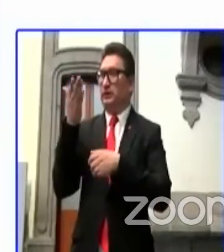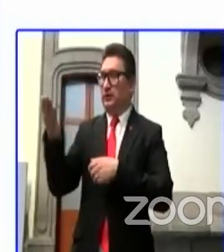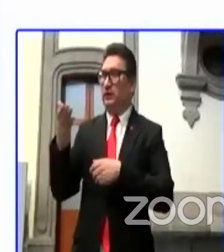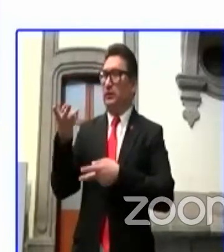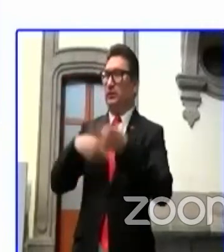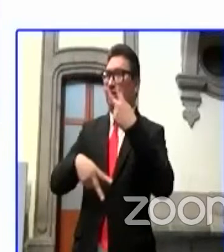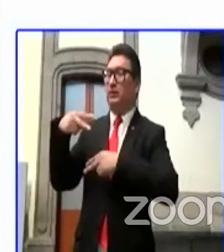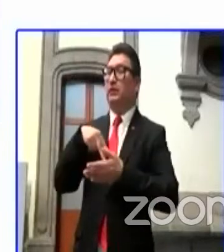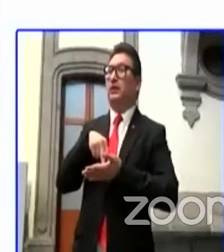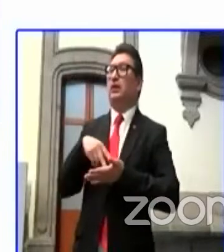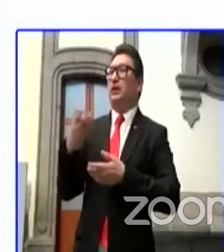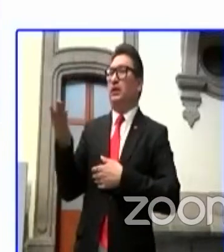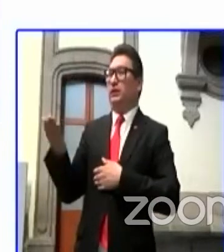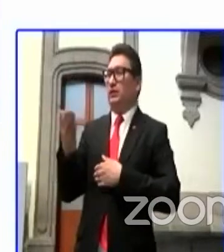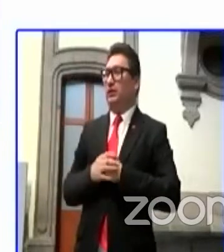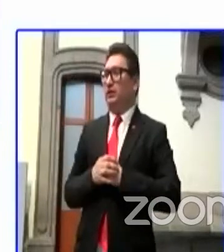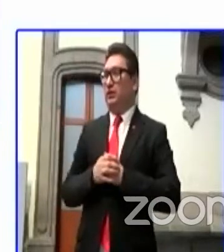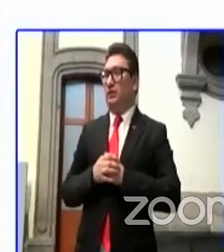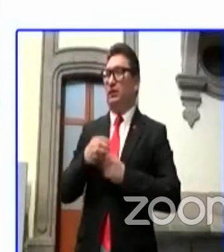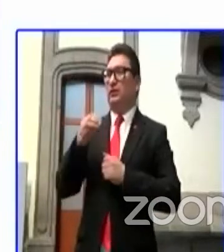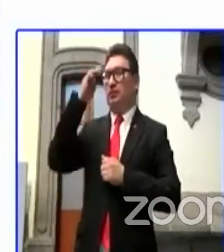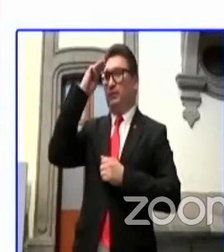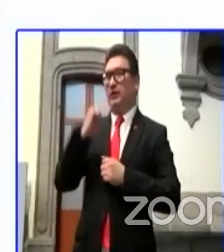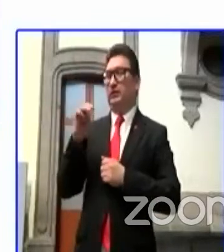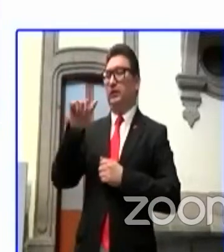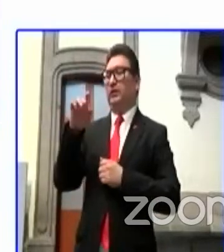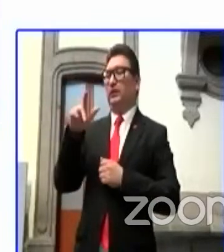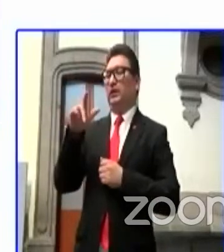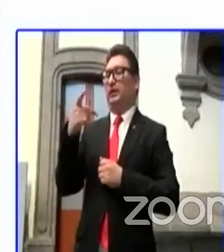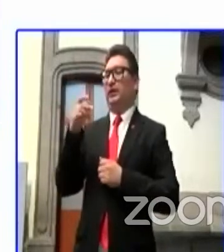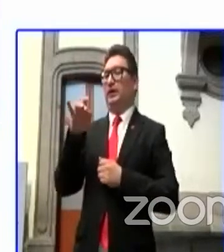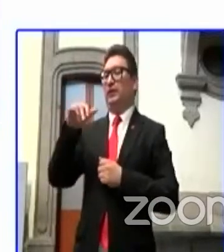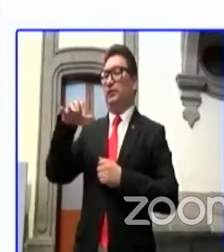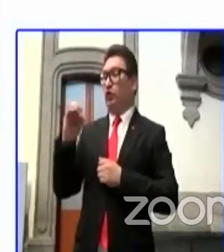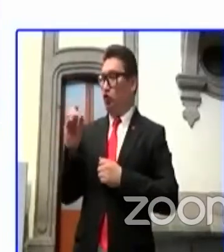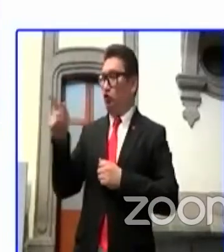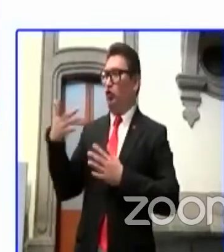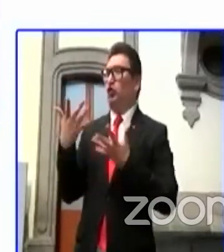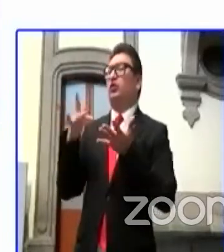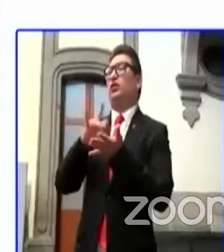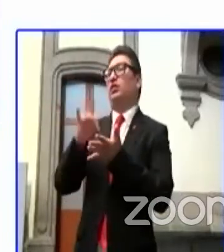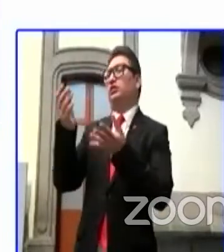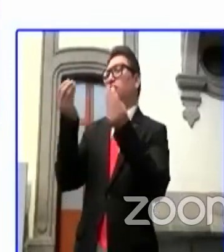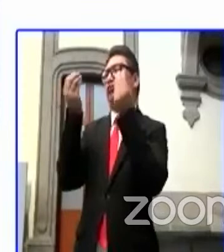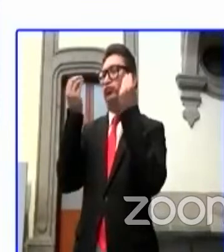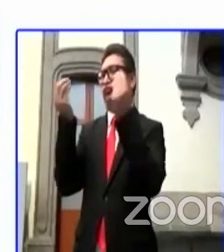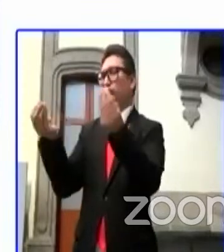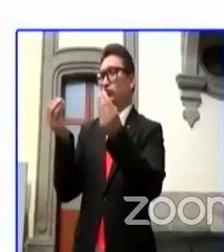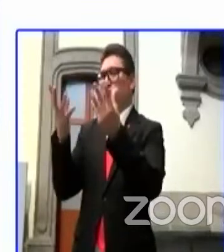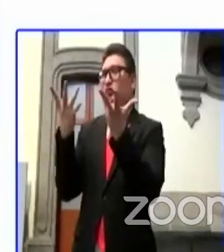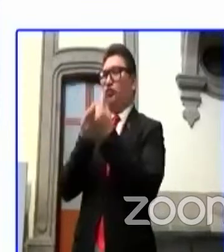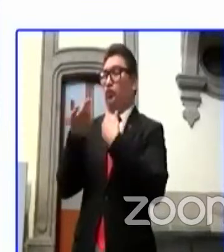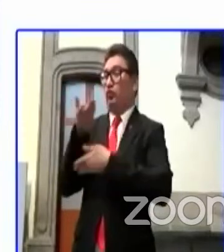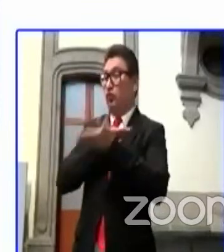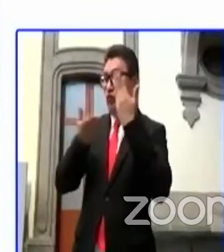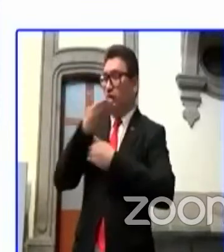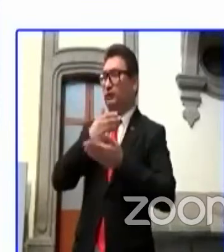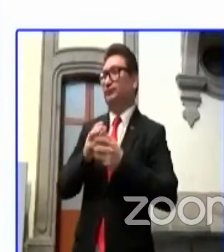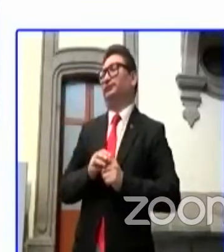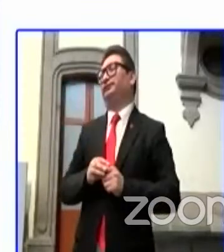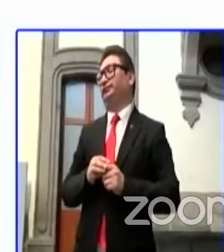presencia a la maestra Amalia Gamio. Muchísimas gracias por compartir con nosotros el día de